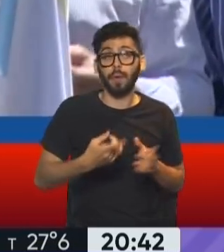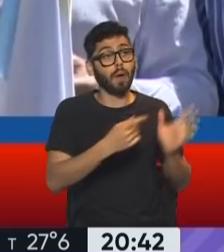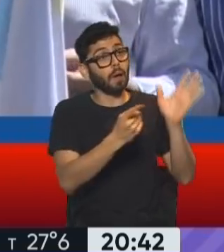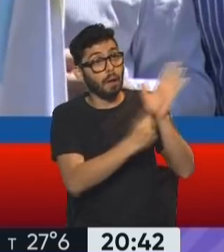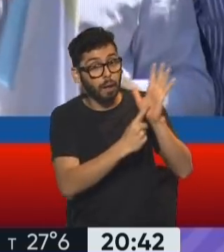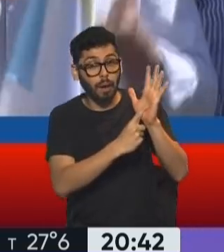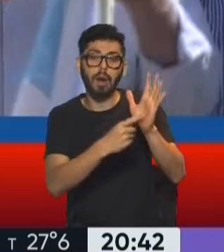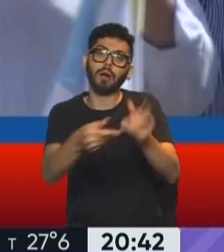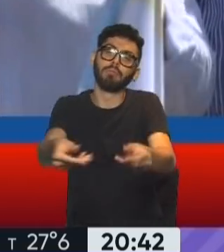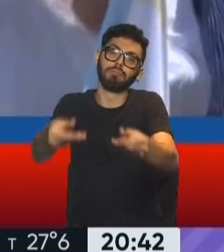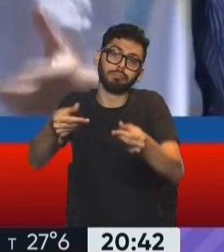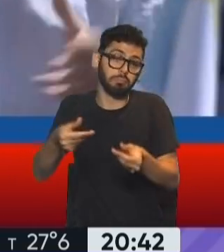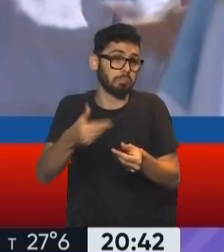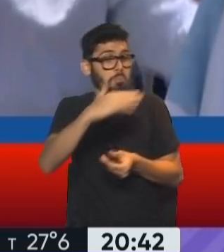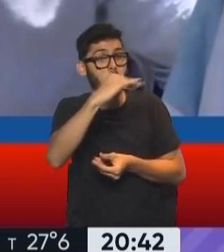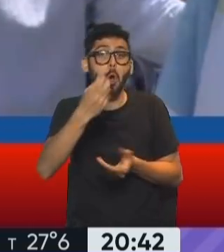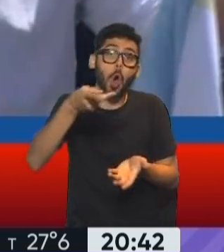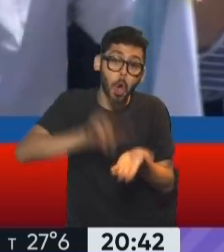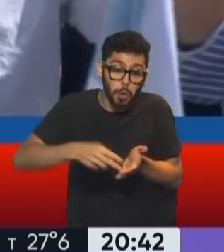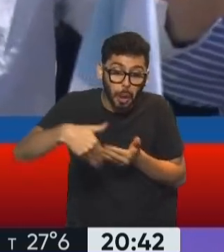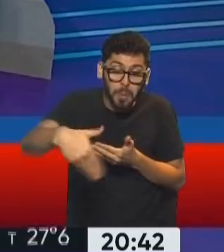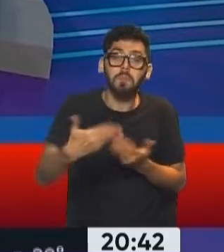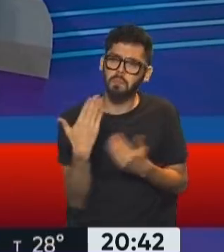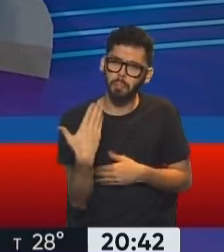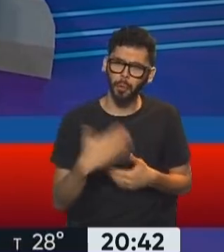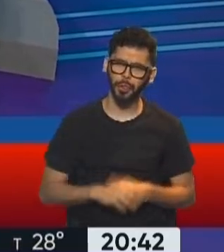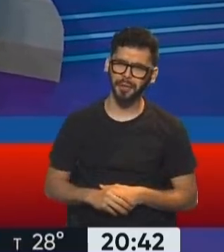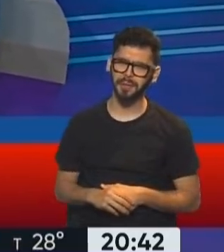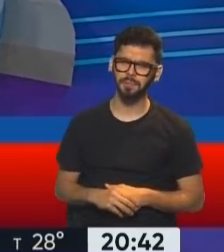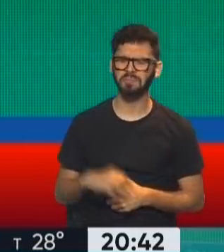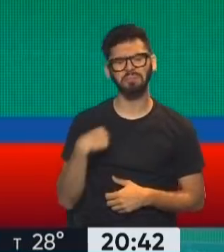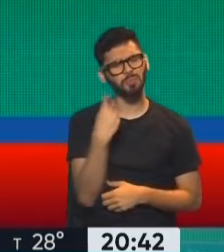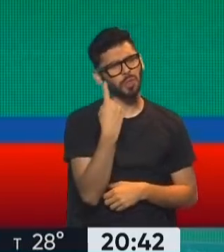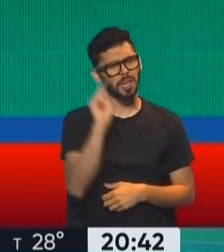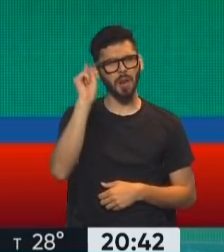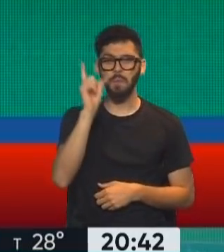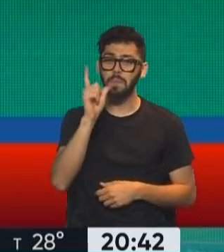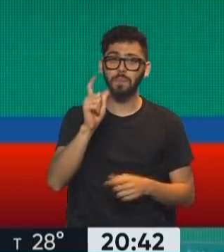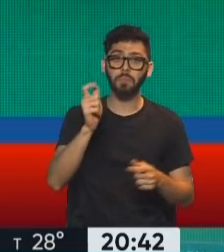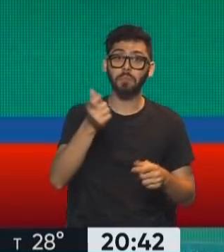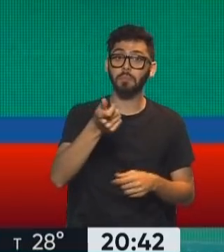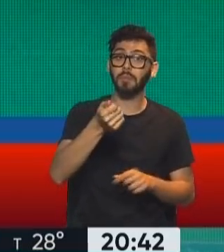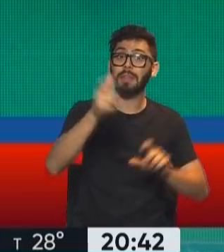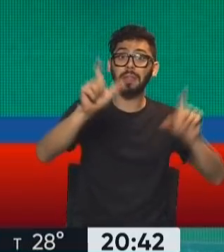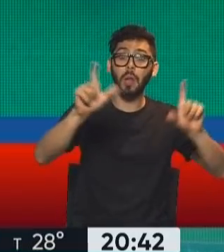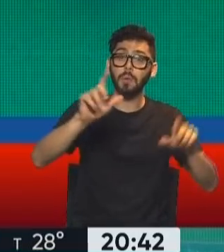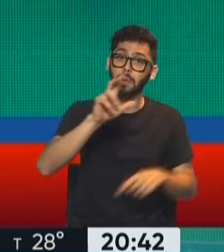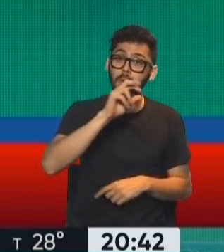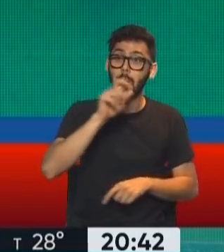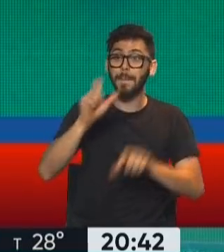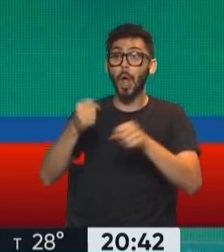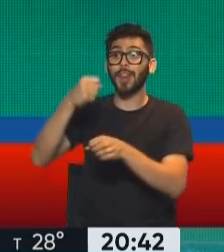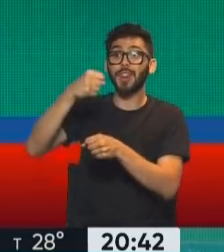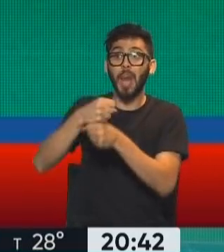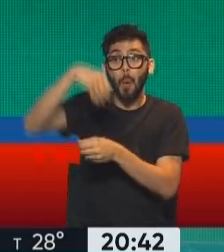del decreto, en cualquier momento podría volver a convocarlo. Qué raro, me llama la atención que no tenga impacto en los medios el hecho de que haya empleados de Dolores